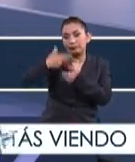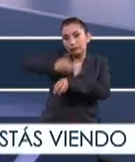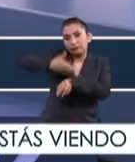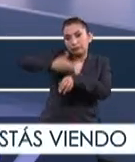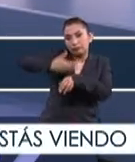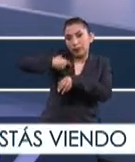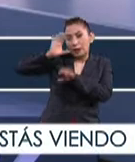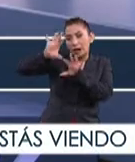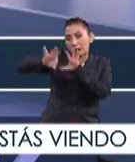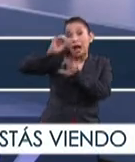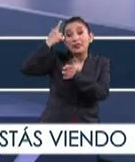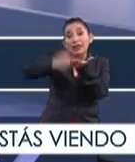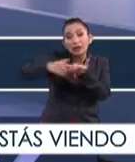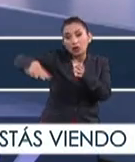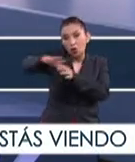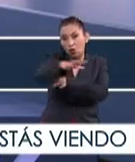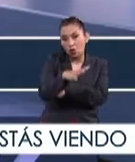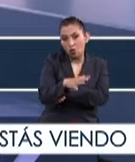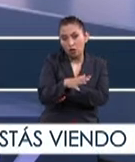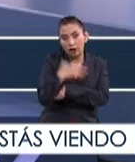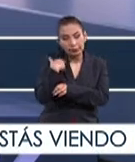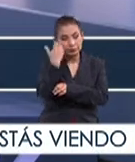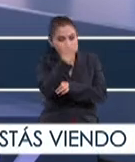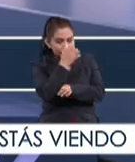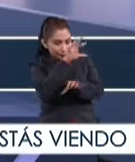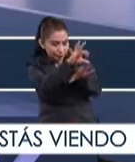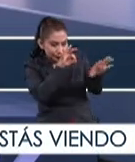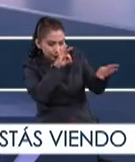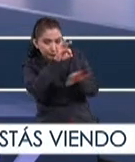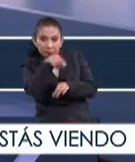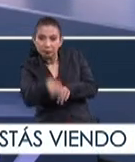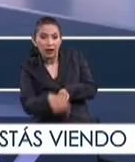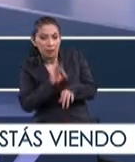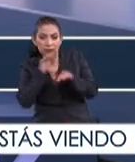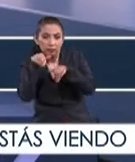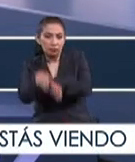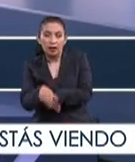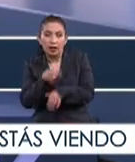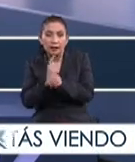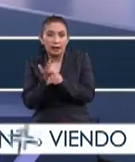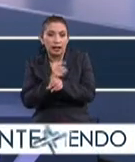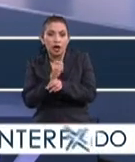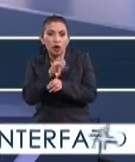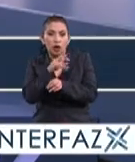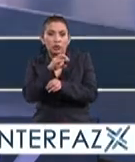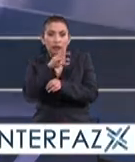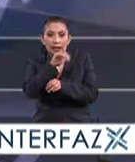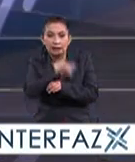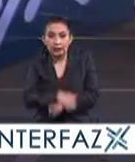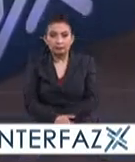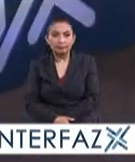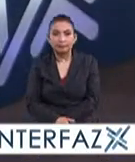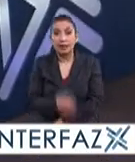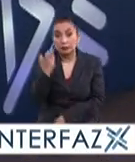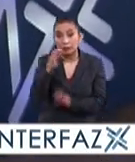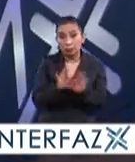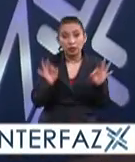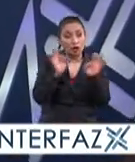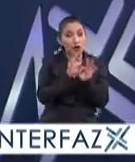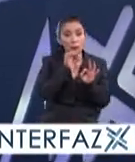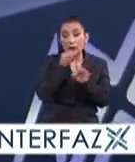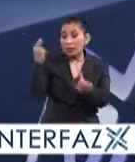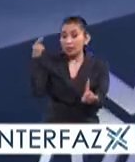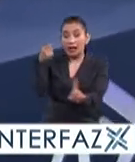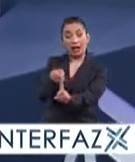proceso de selección interno. Y de esta manera es como son seleccionados para poder ingresar a la licenciatura. Eso es muy importante, entonces no